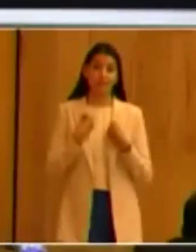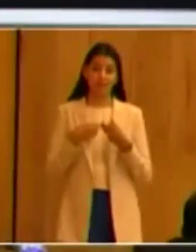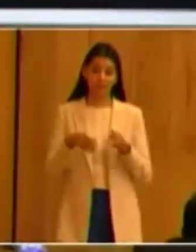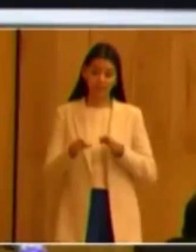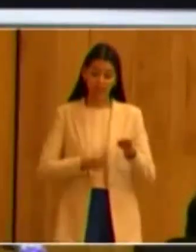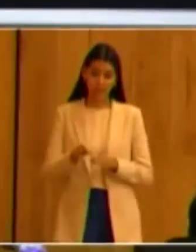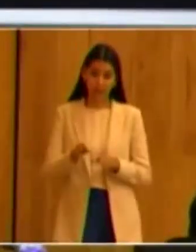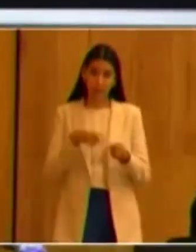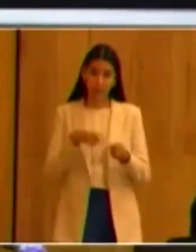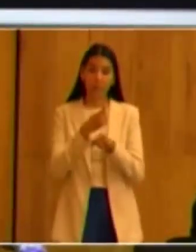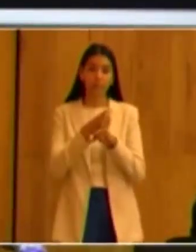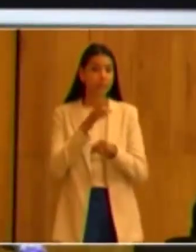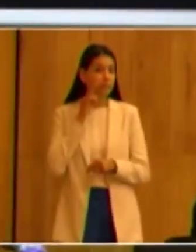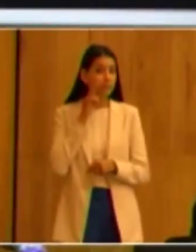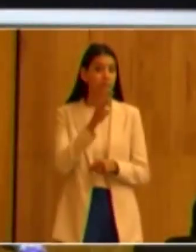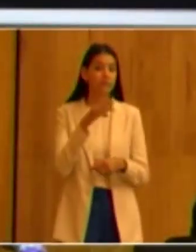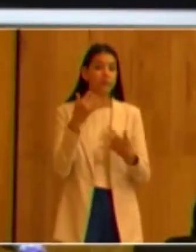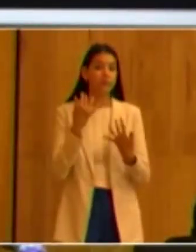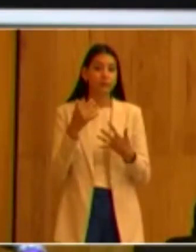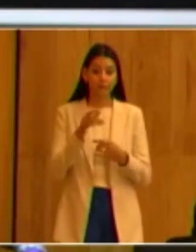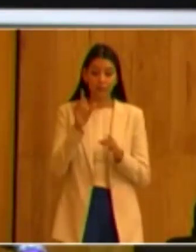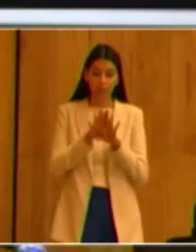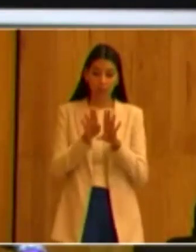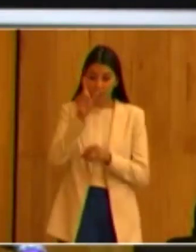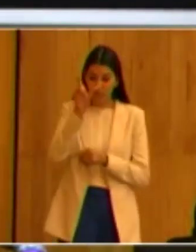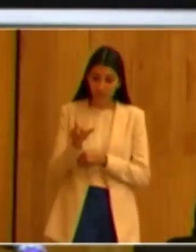observa la referencia denigrante de una mujer